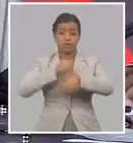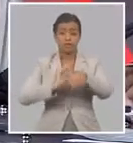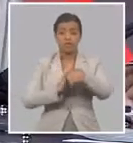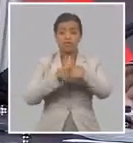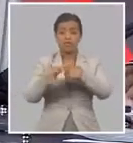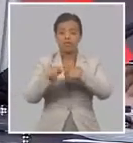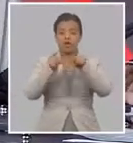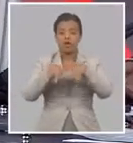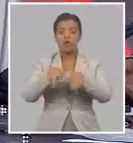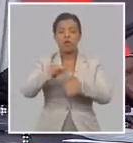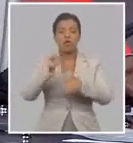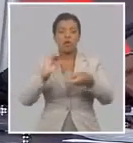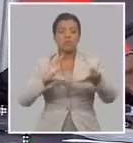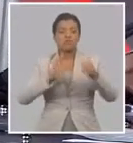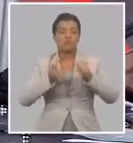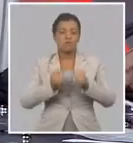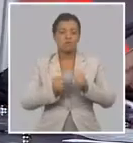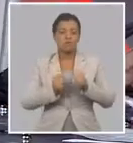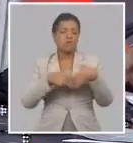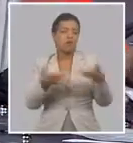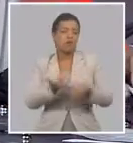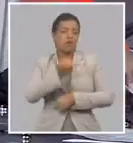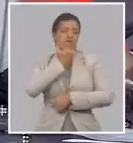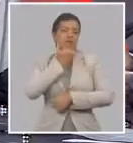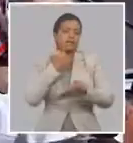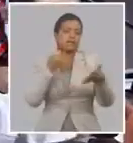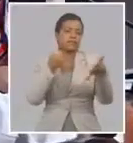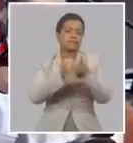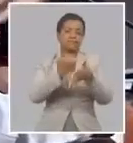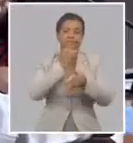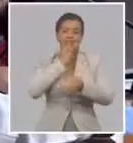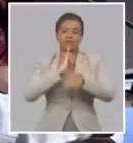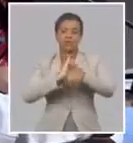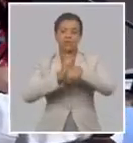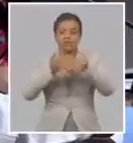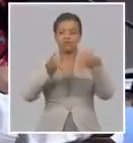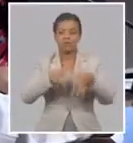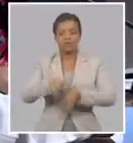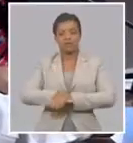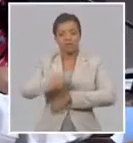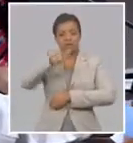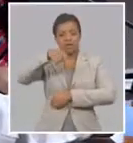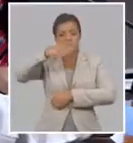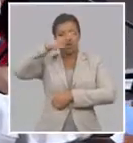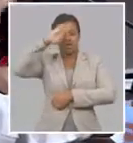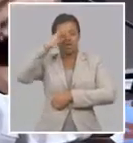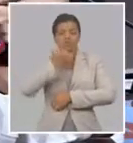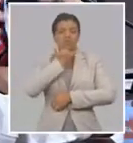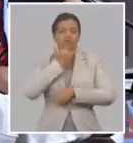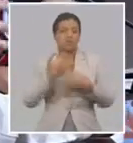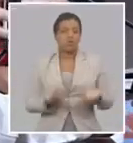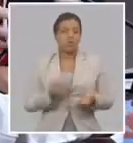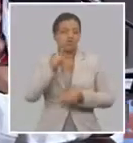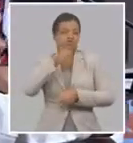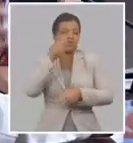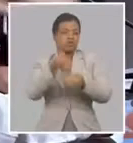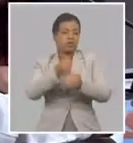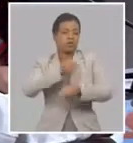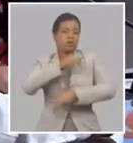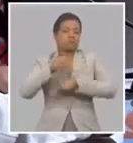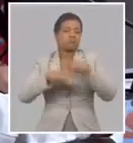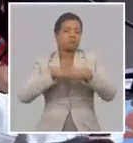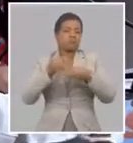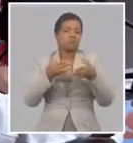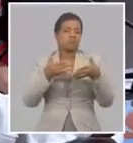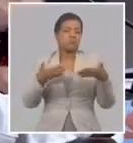ahora en esta nueva normalidad qué impacto ha tenido la cob y 19 para la aviación cubana y que se ha hecho en todo este tiempo hasta la